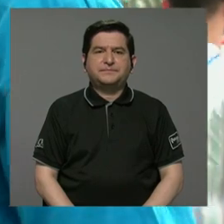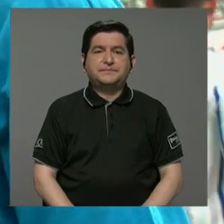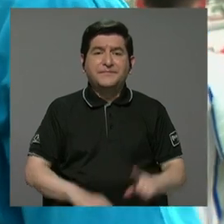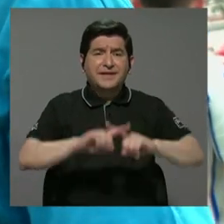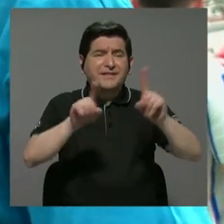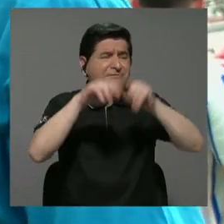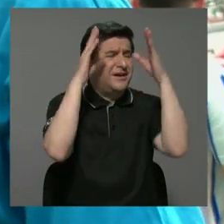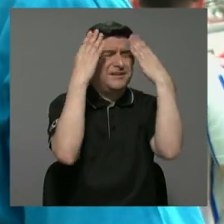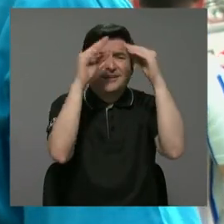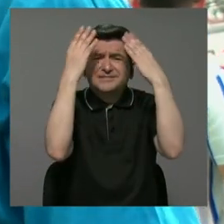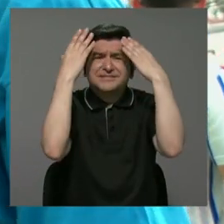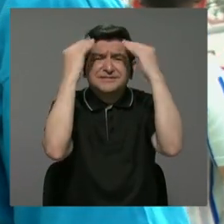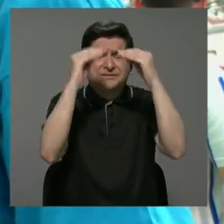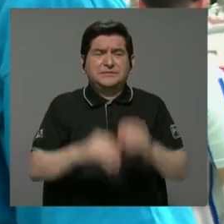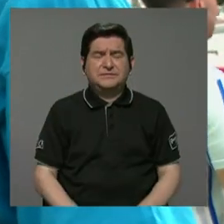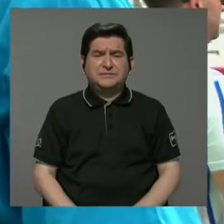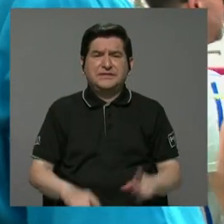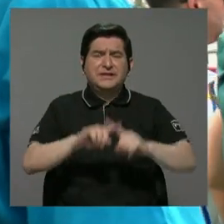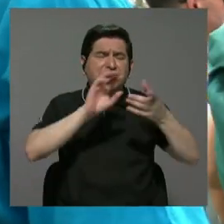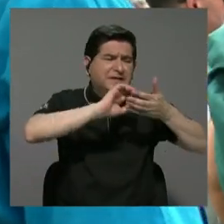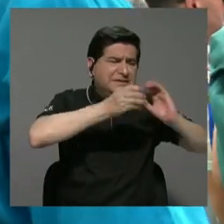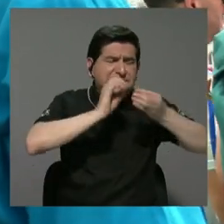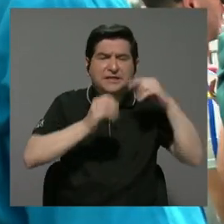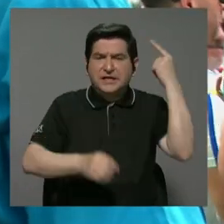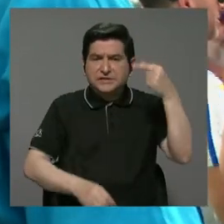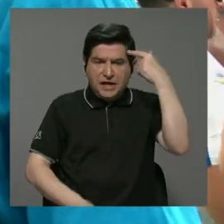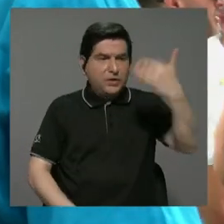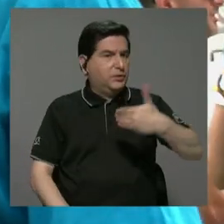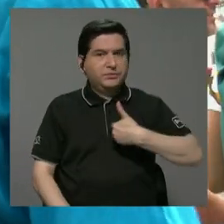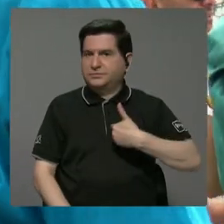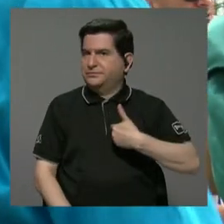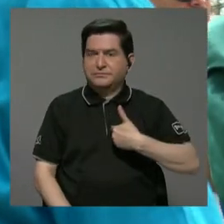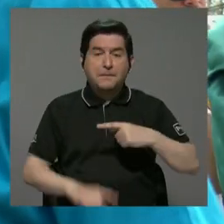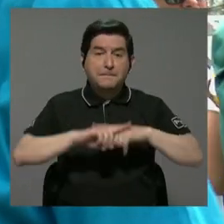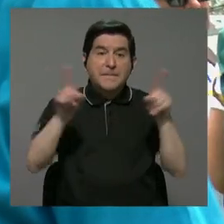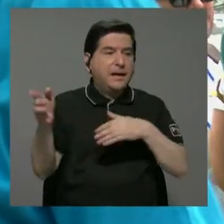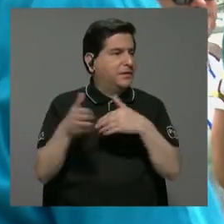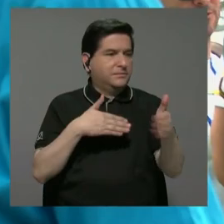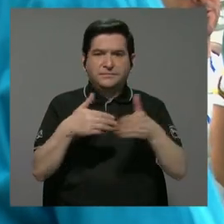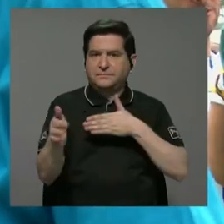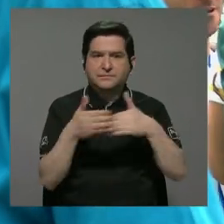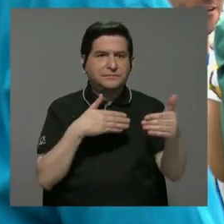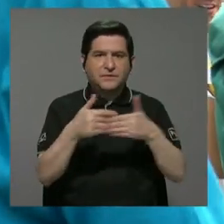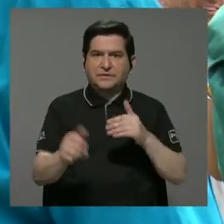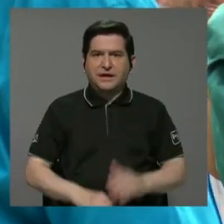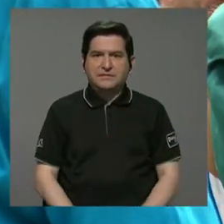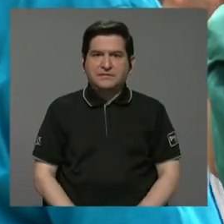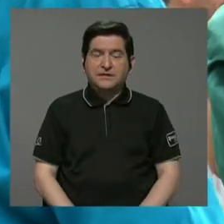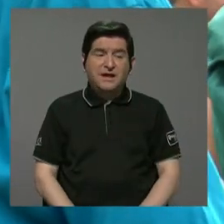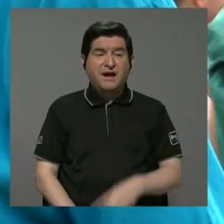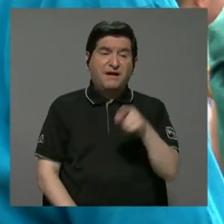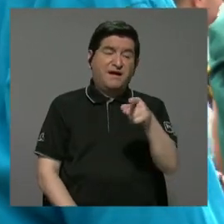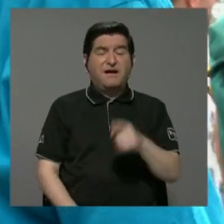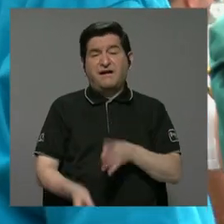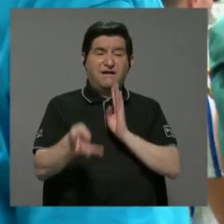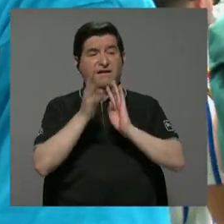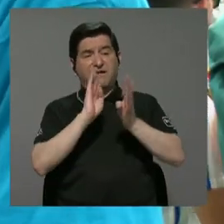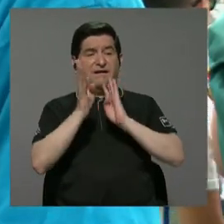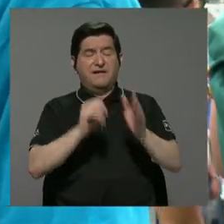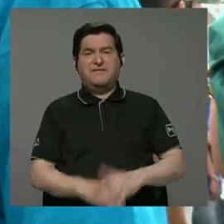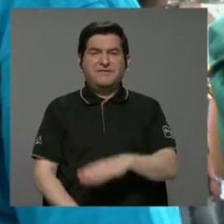de información, una serie de datos que el gobierno no tiene, pero pese a eso, hace alarde, ¿verdad?, y